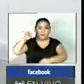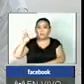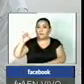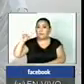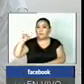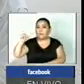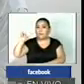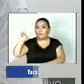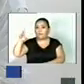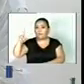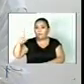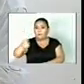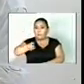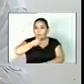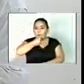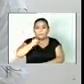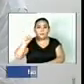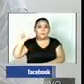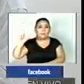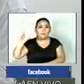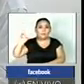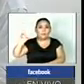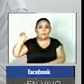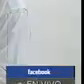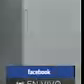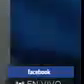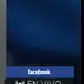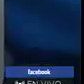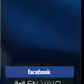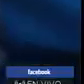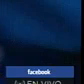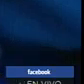Tobar, un reporte de Luis Alberto López.